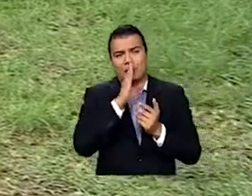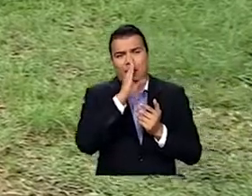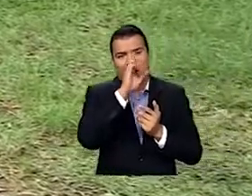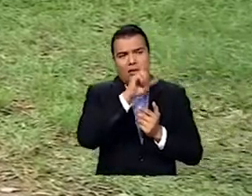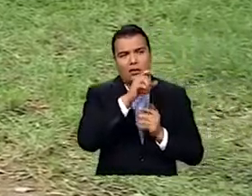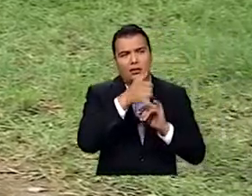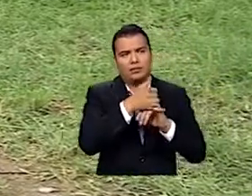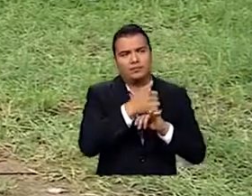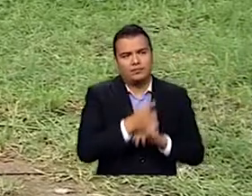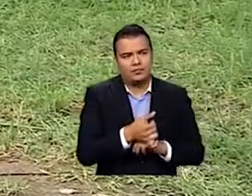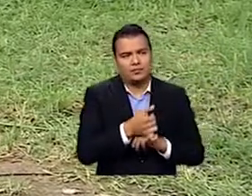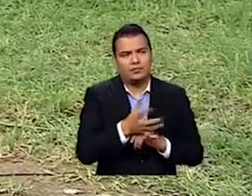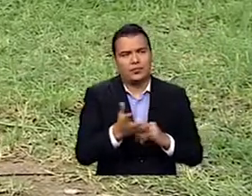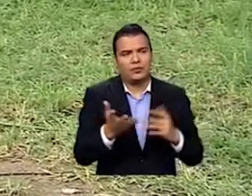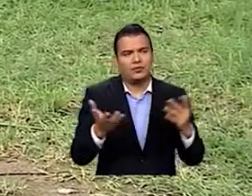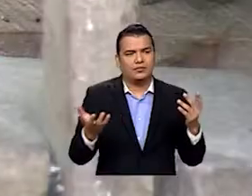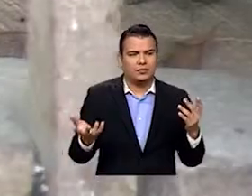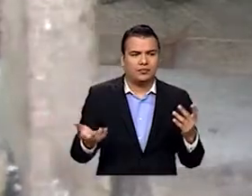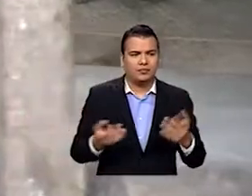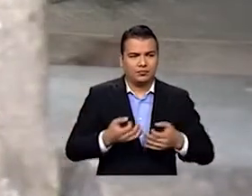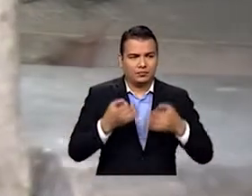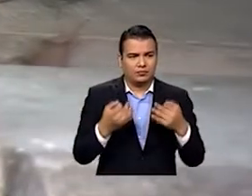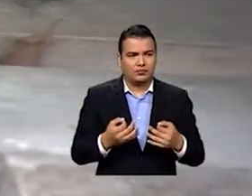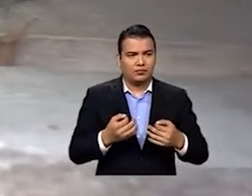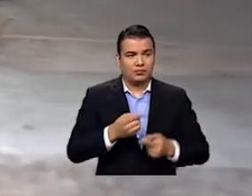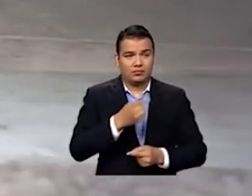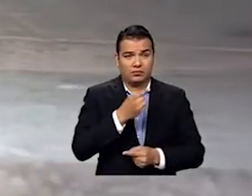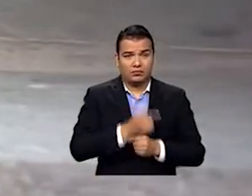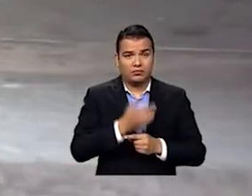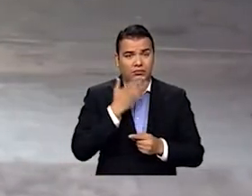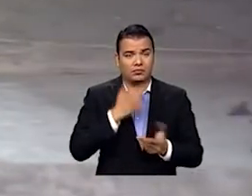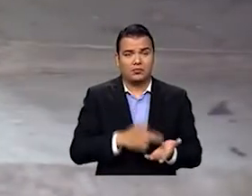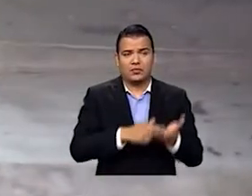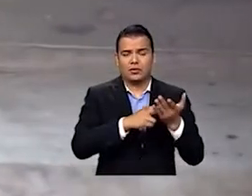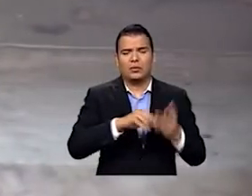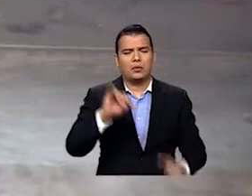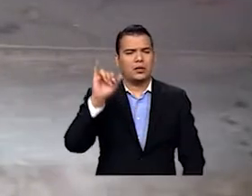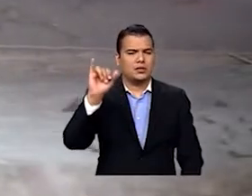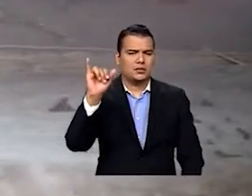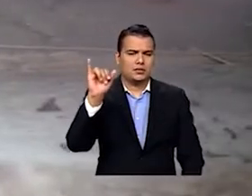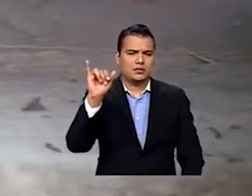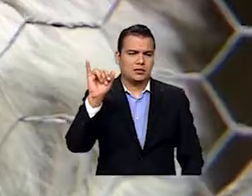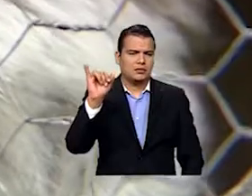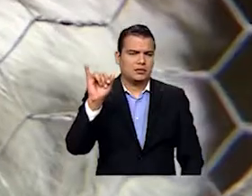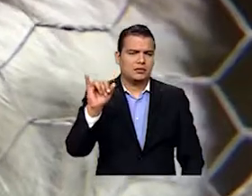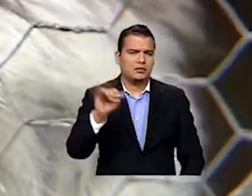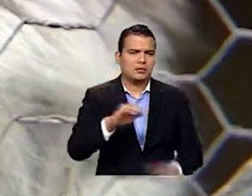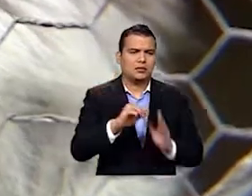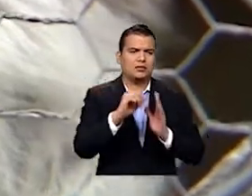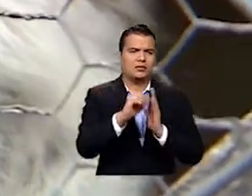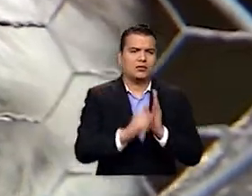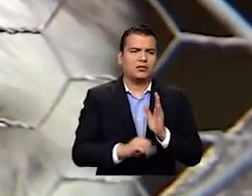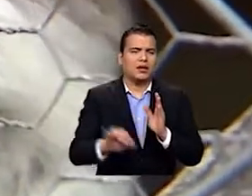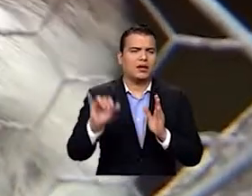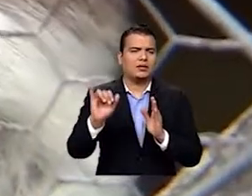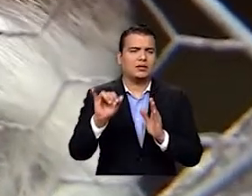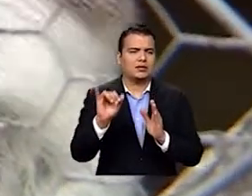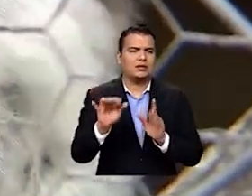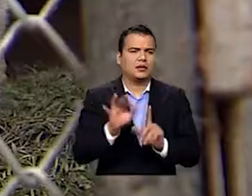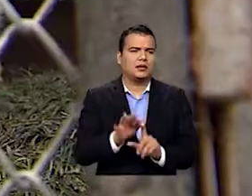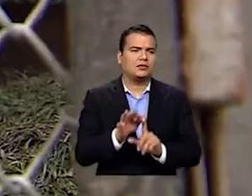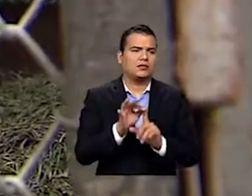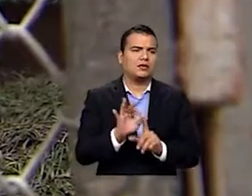humanos, hacen que su proceso de rehabilitación no sea exitoso y se tenga que mantener al individuo en cautiverio para un programa de cría en cautiverio u